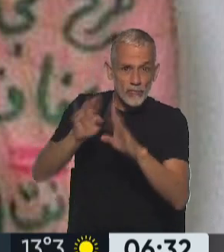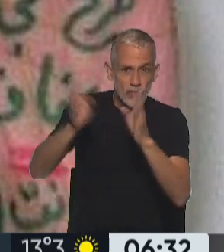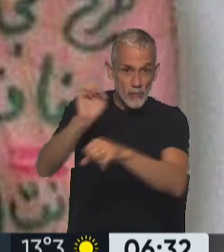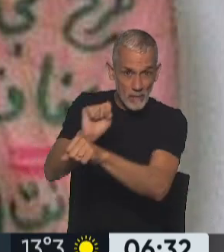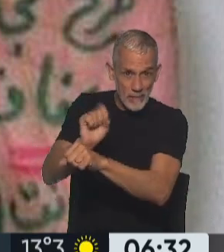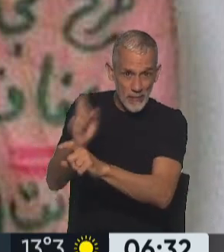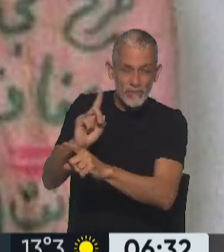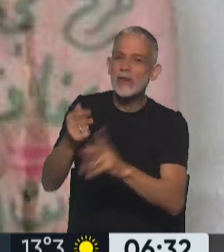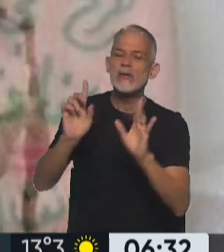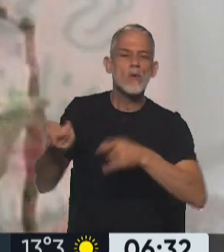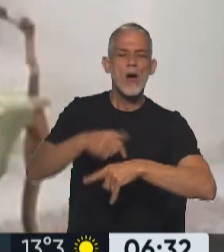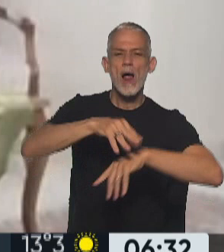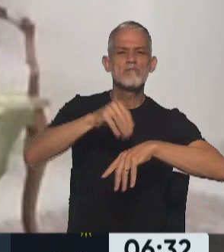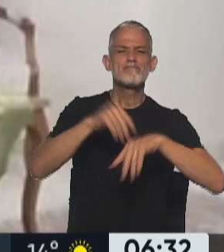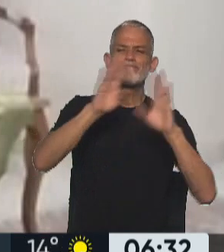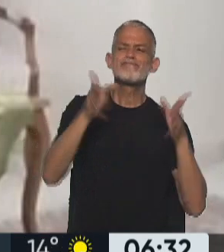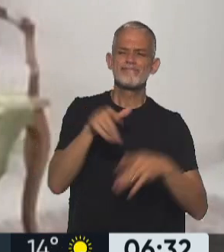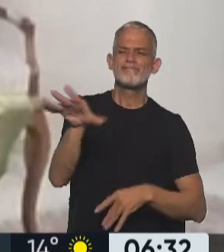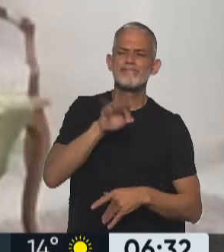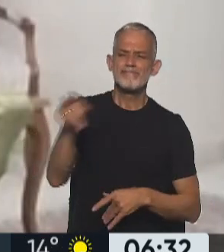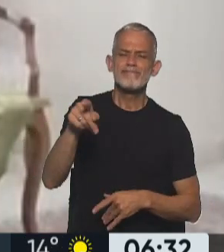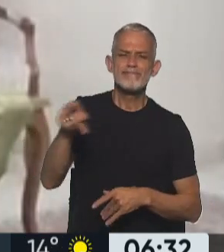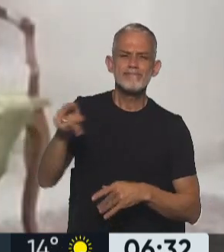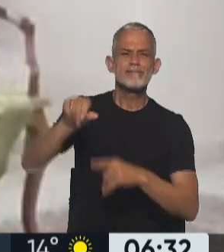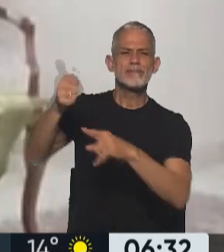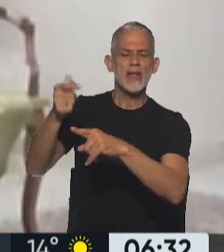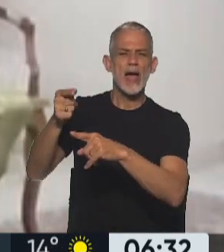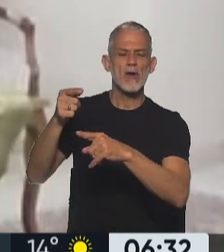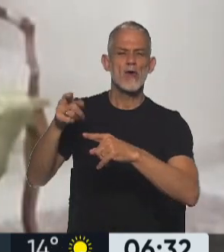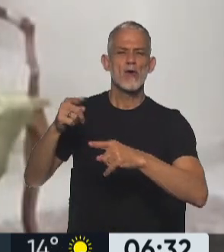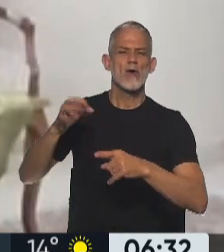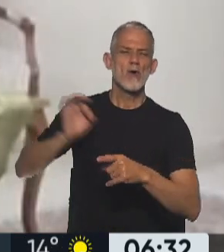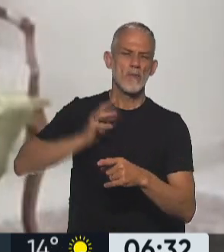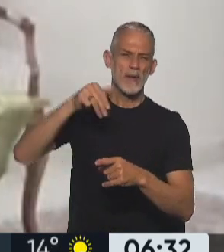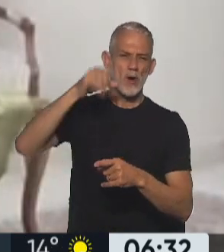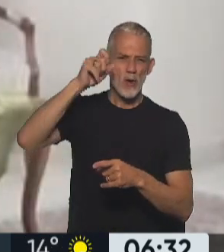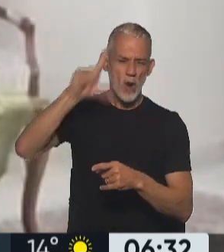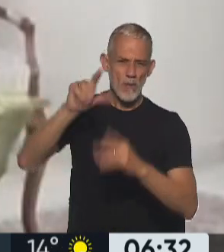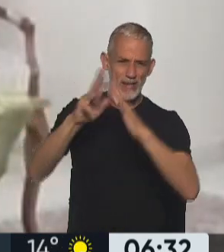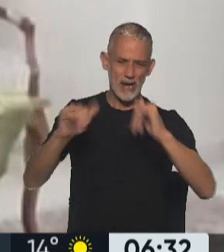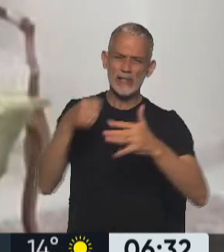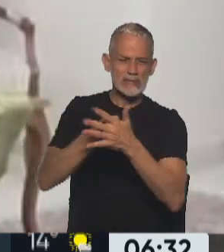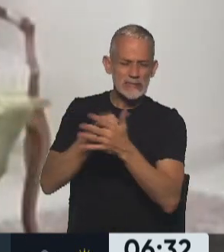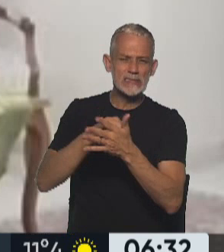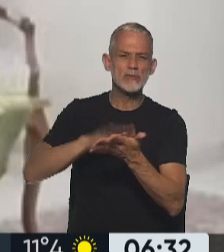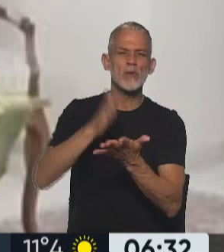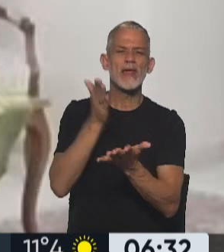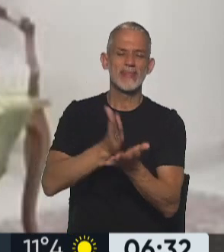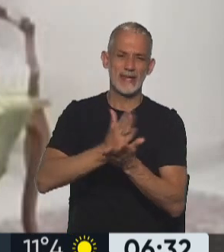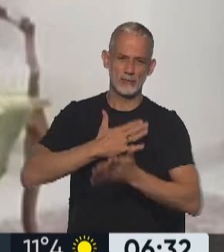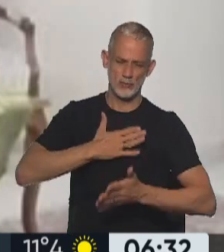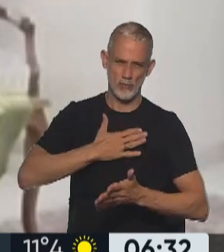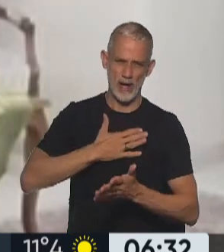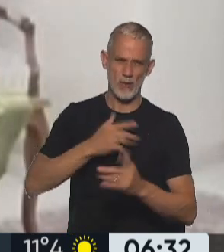sido elegida por la Academia Sueca como la Nobel de la Paz. Activista y defensora de los derechos humanos. Allí